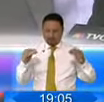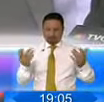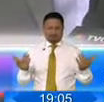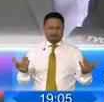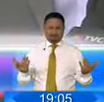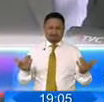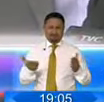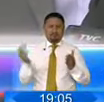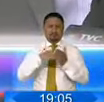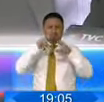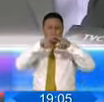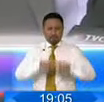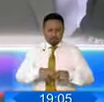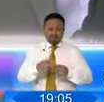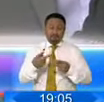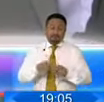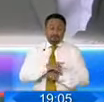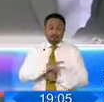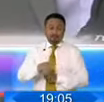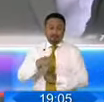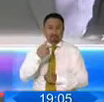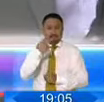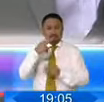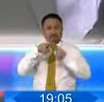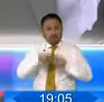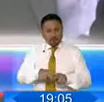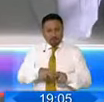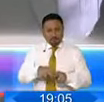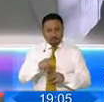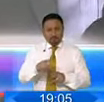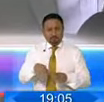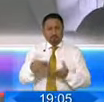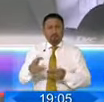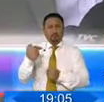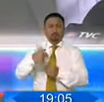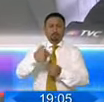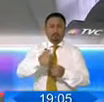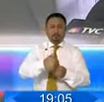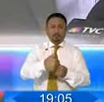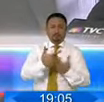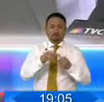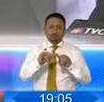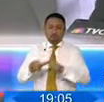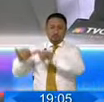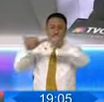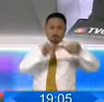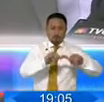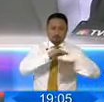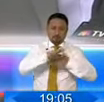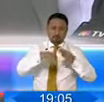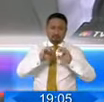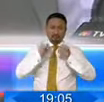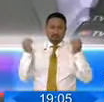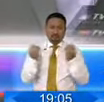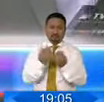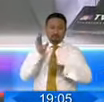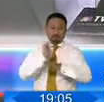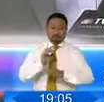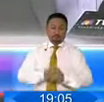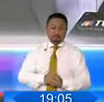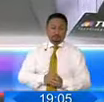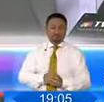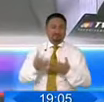recursos, como también que se vea la manera de participación en igualdad de condiciones a nivel de todo el país. No